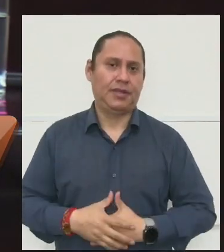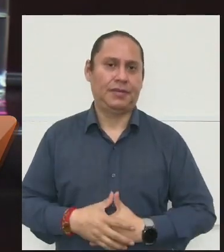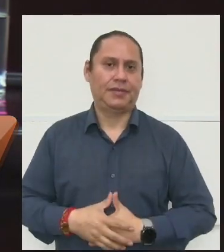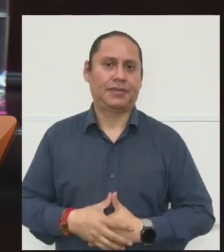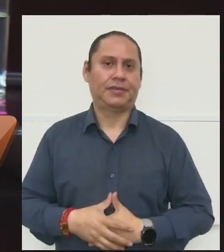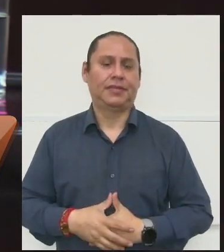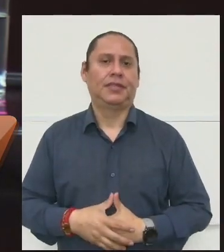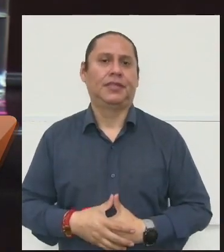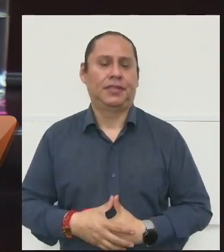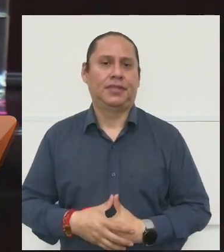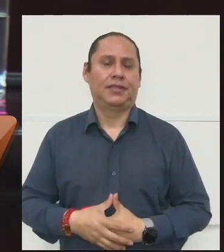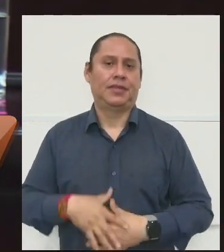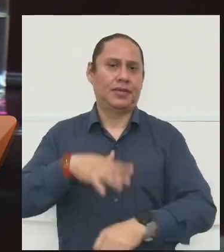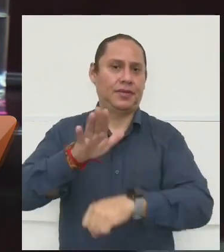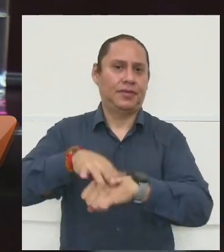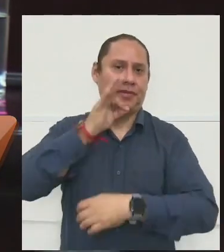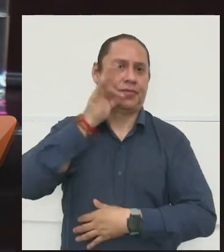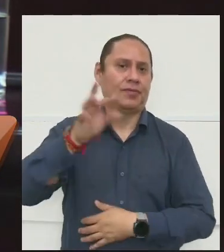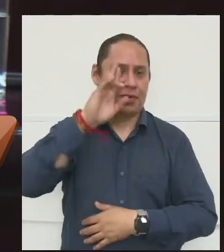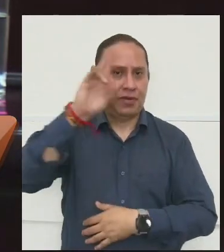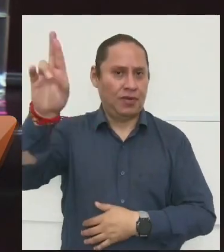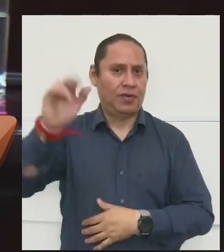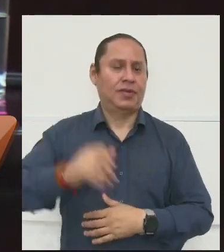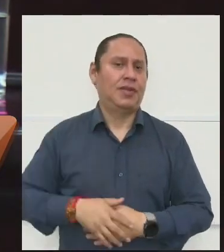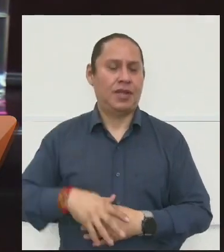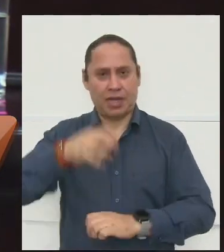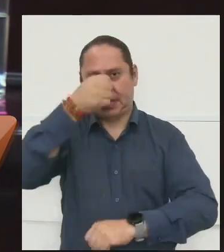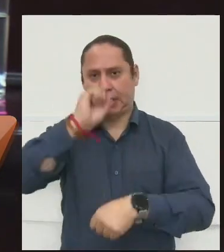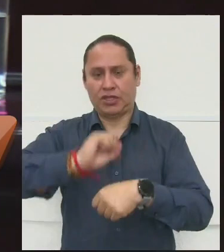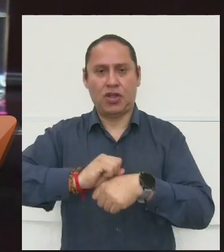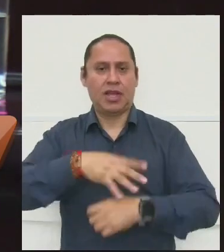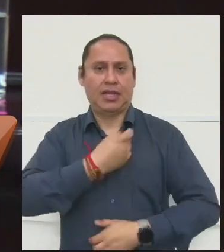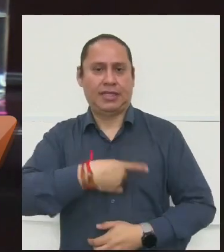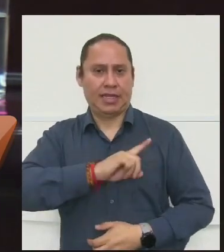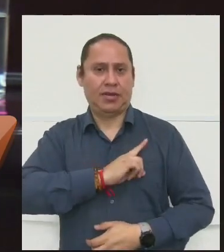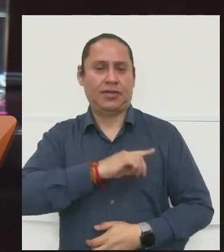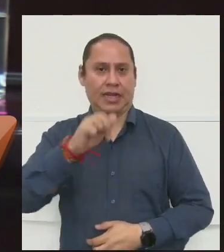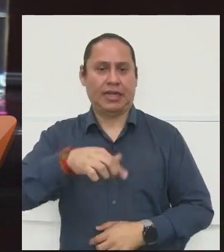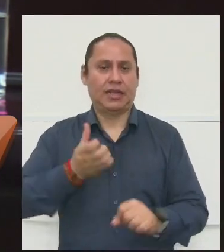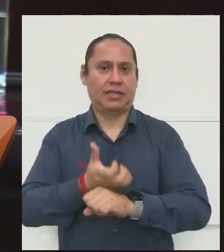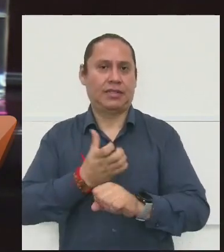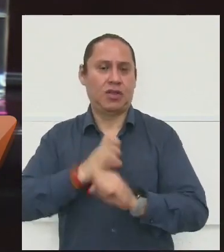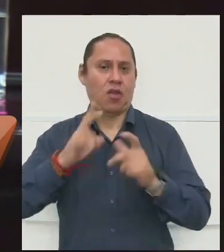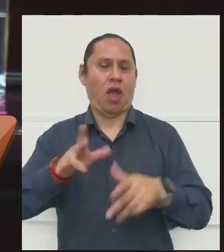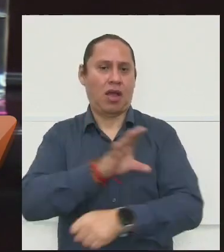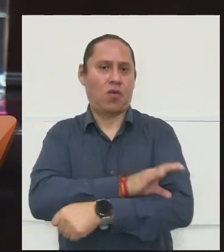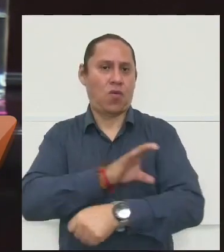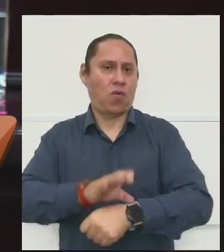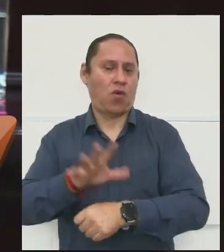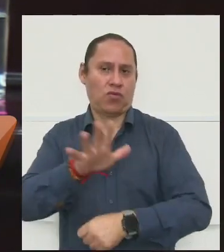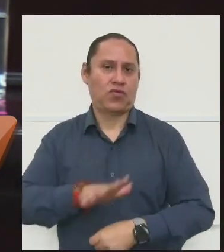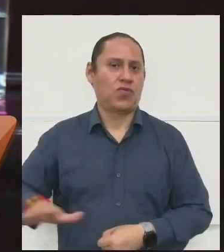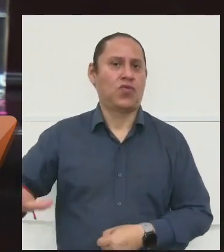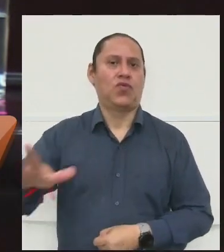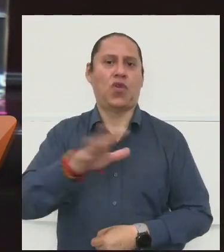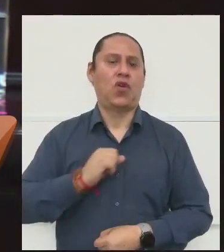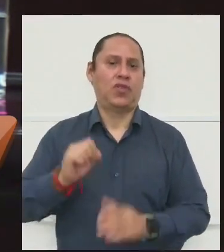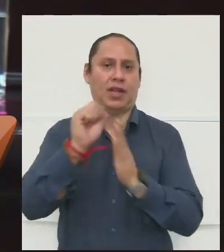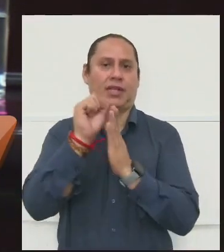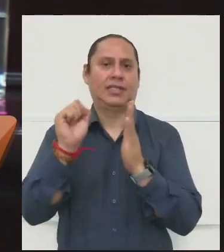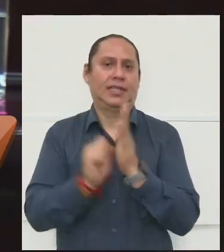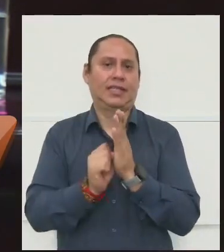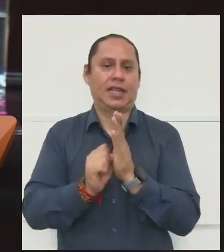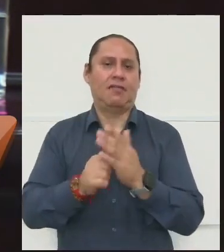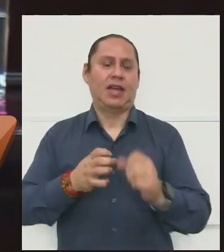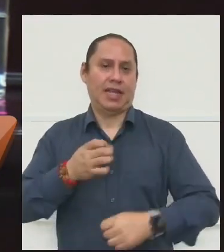soberano de Chiapas exhorta respetuosamente a la secretaría de salud del estado en coordinación con todos los miembros del sistema